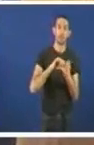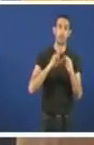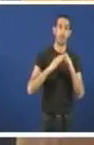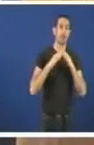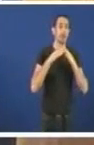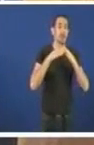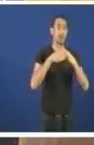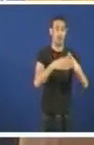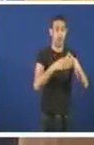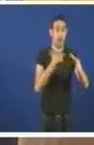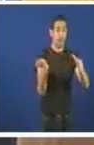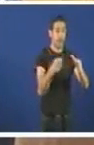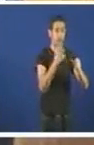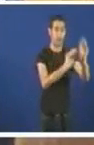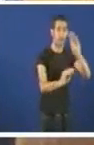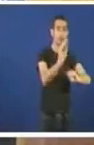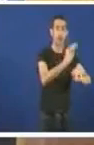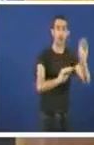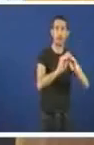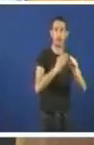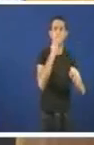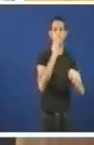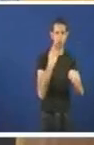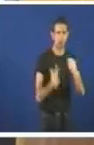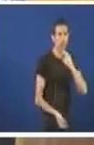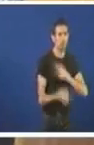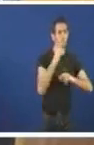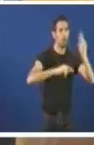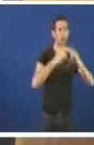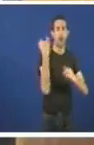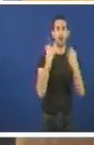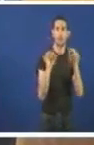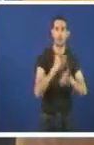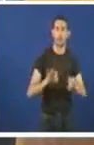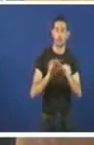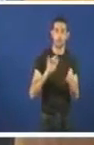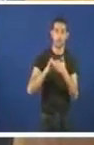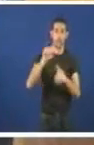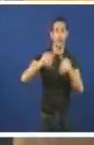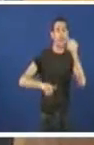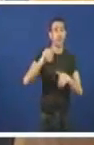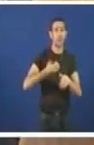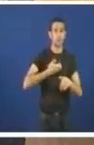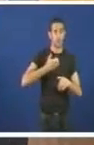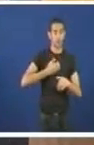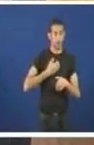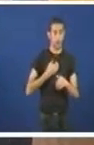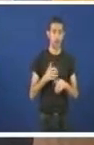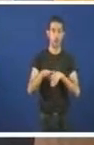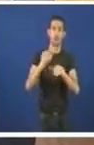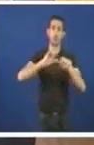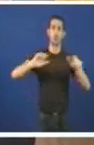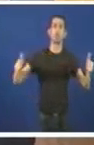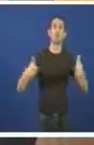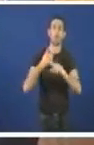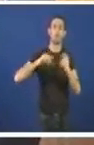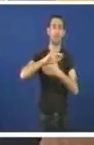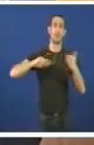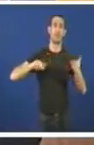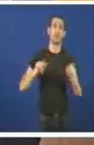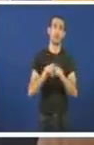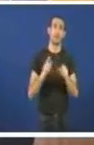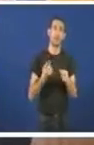Ferrol. Antes das eleccións municipais, convocou un Consello da Xunta en Ferrol e anunciou que se iba a presentar un